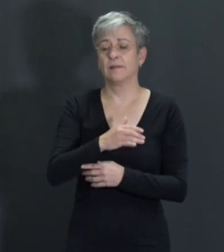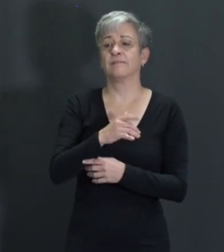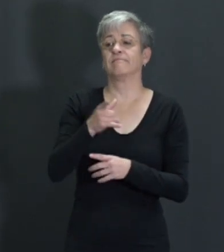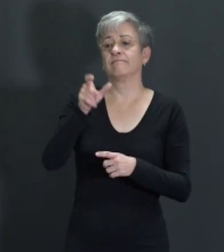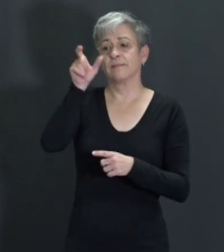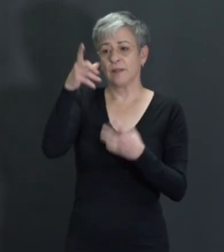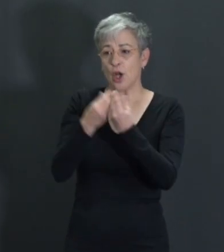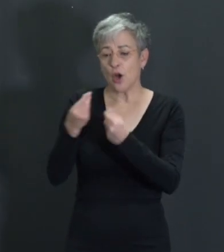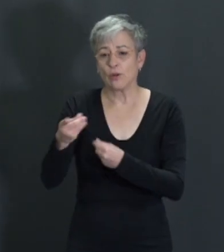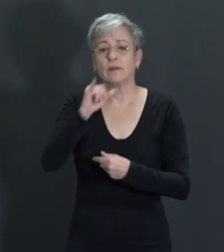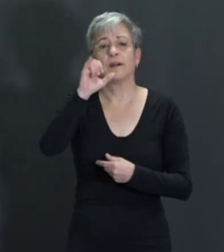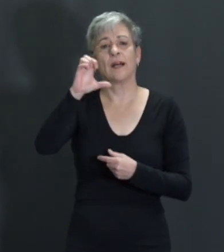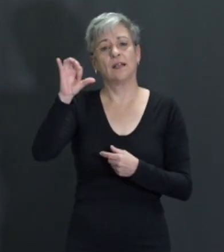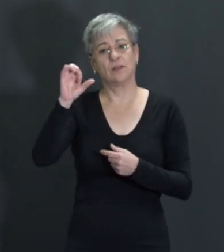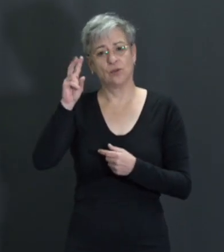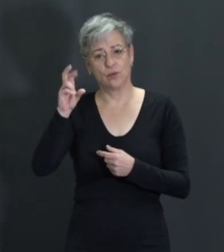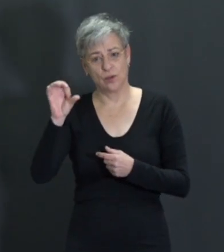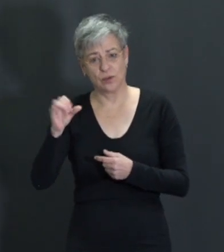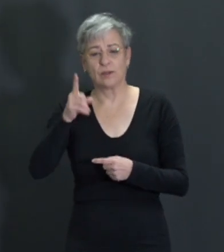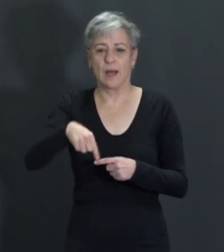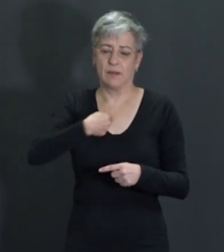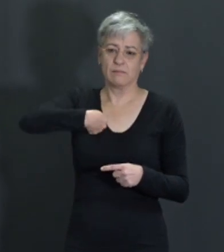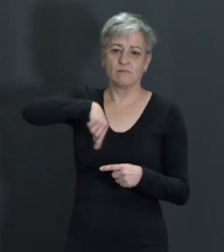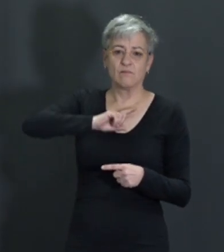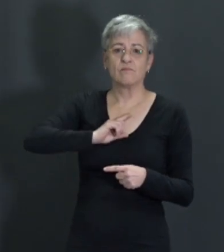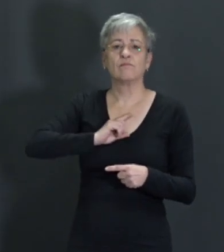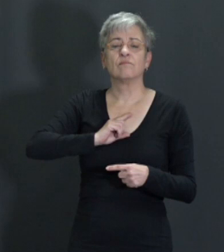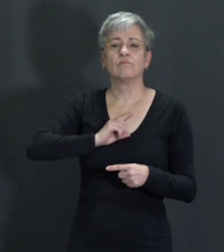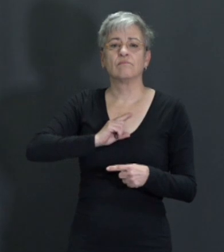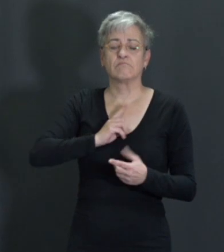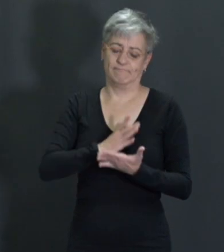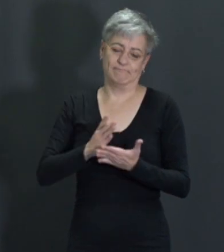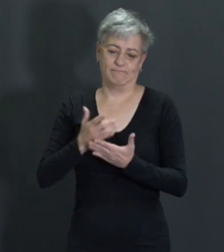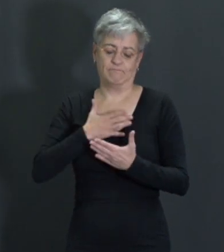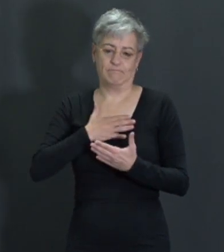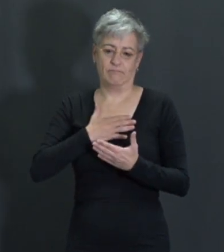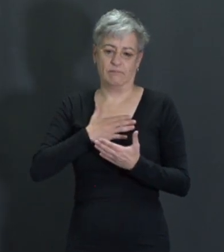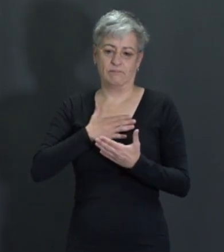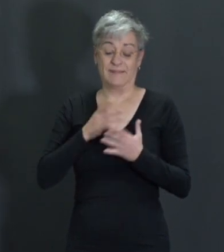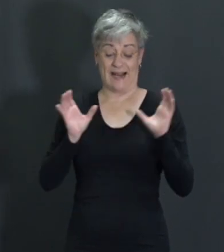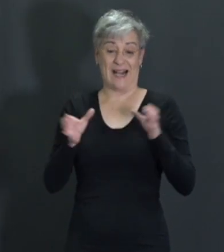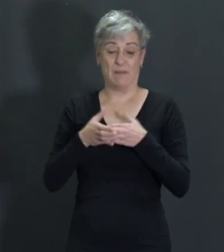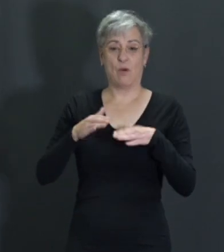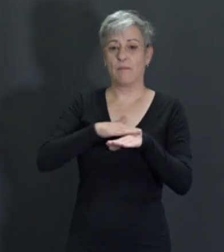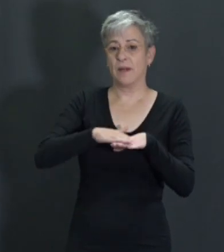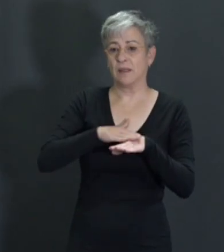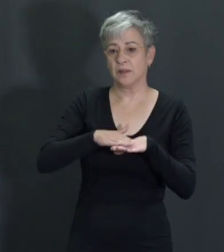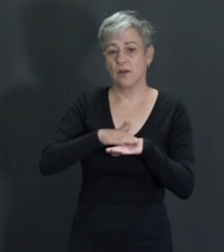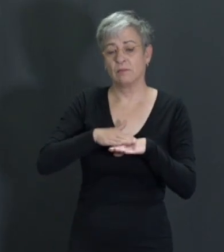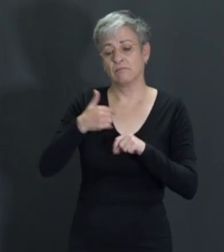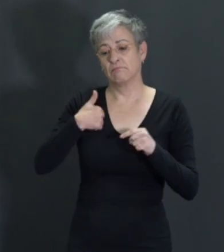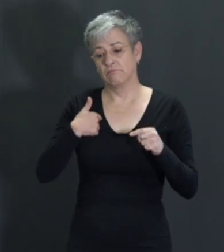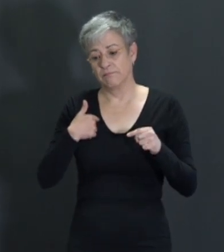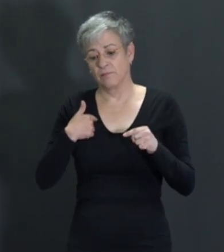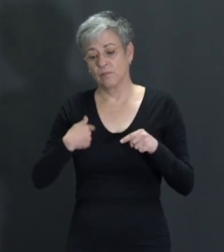cabeza, que está aquí, como por parte nuestra y todo, en general todo el equipo ministerial, estamos ya trabajando